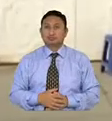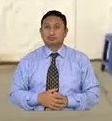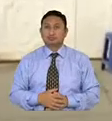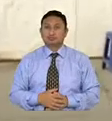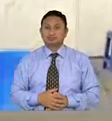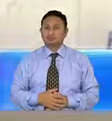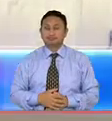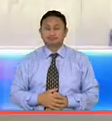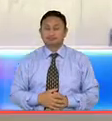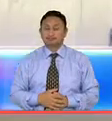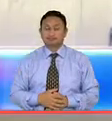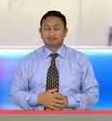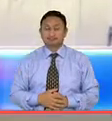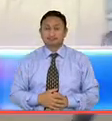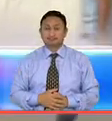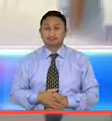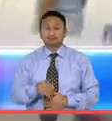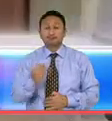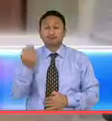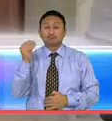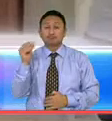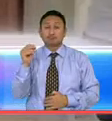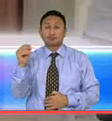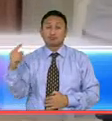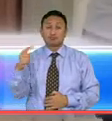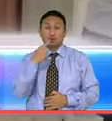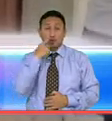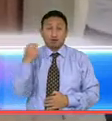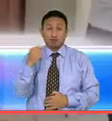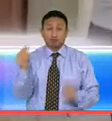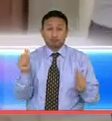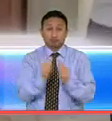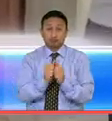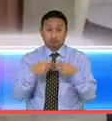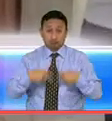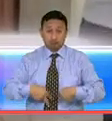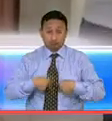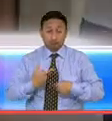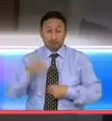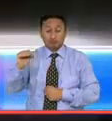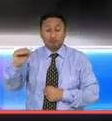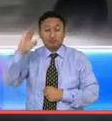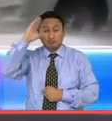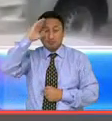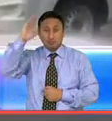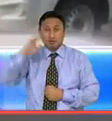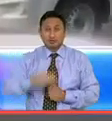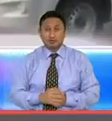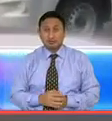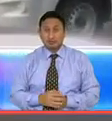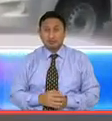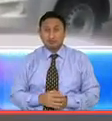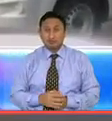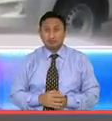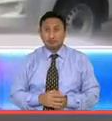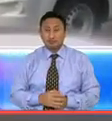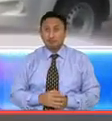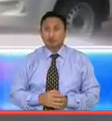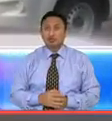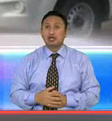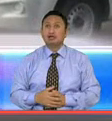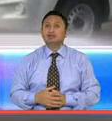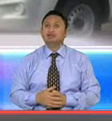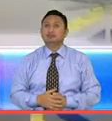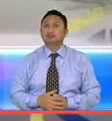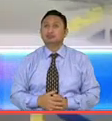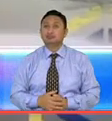Consumado el crimen, un adolescente que vivía con el occiso alertó a la policía, pues frente a la casa está una UPC.